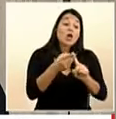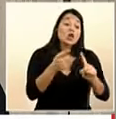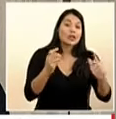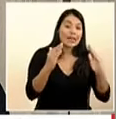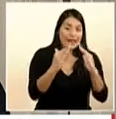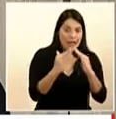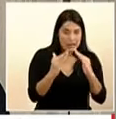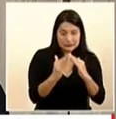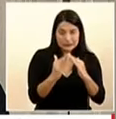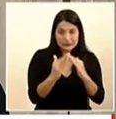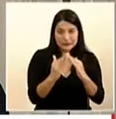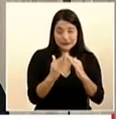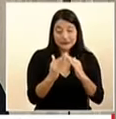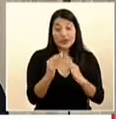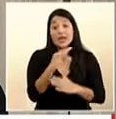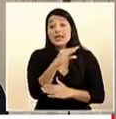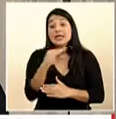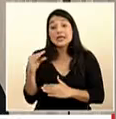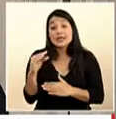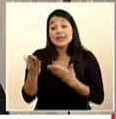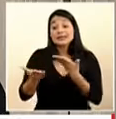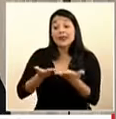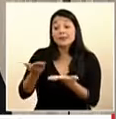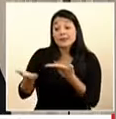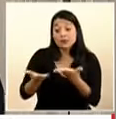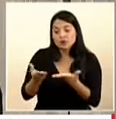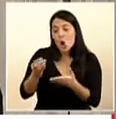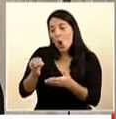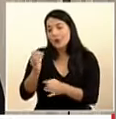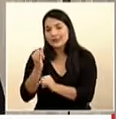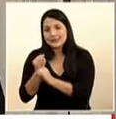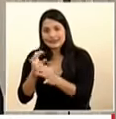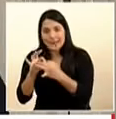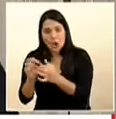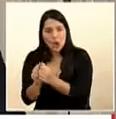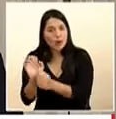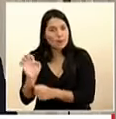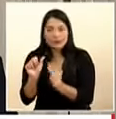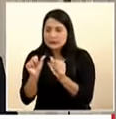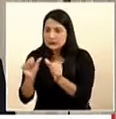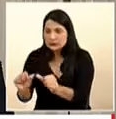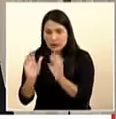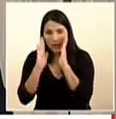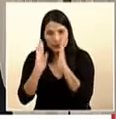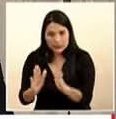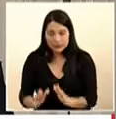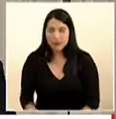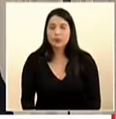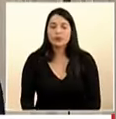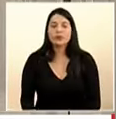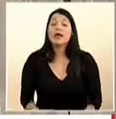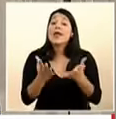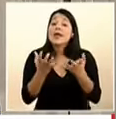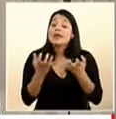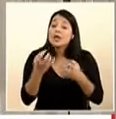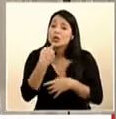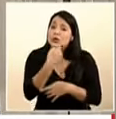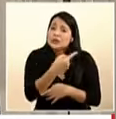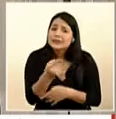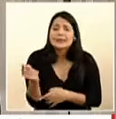existen los servicios implicados con la emergencia seguirán activados quiero decir reiterar esto se